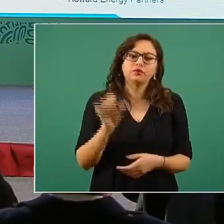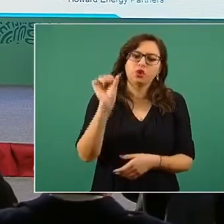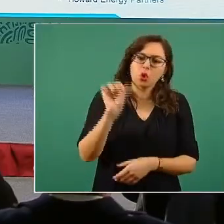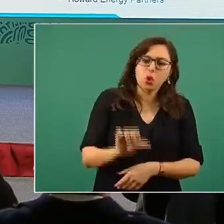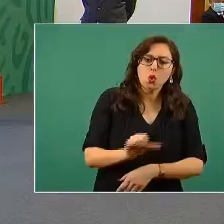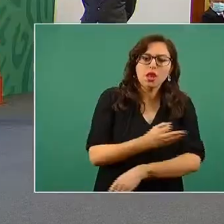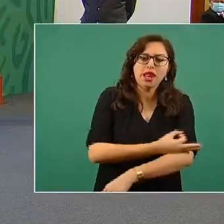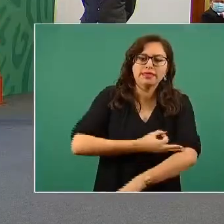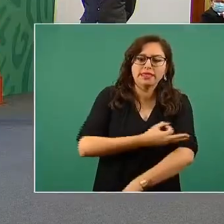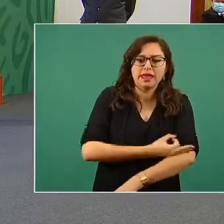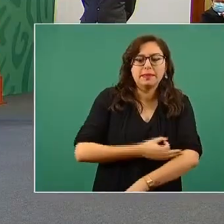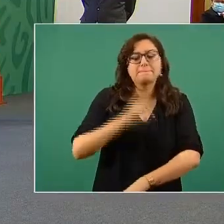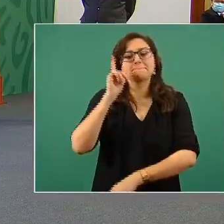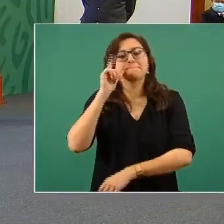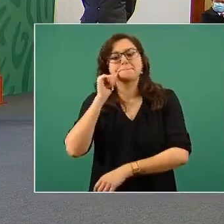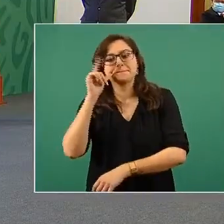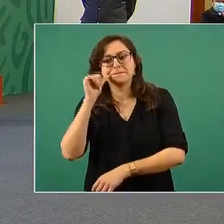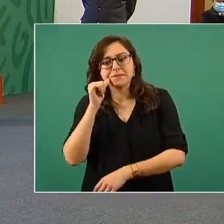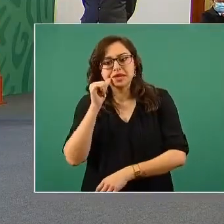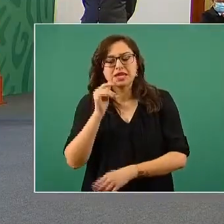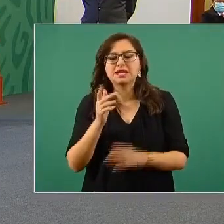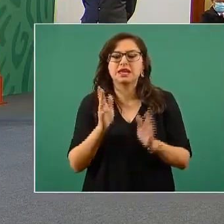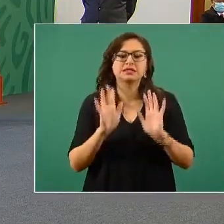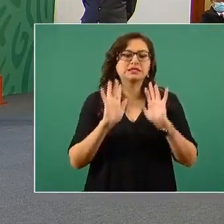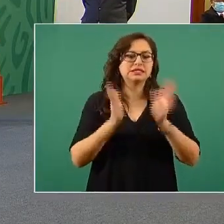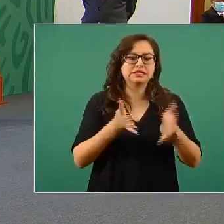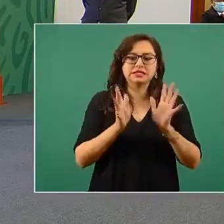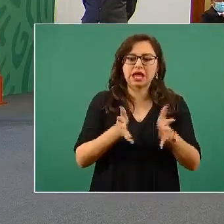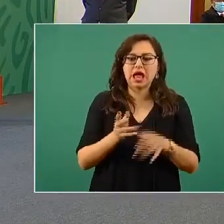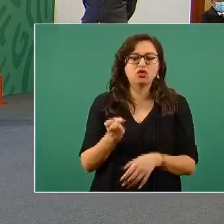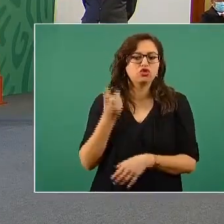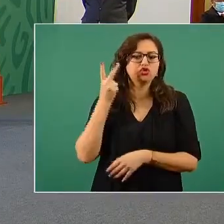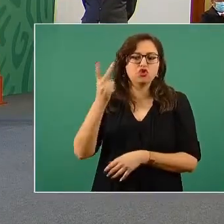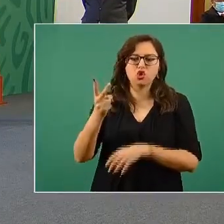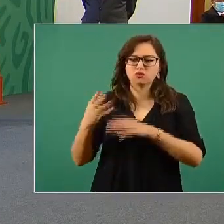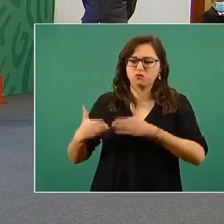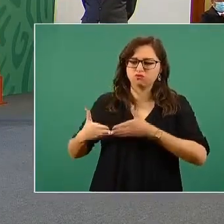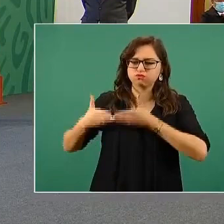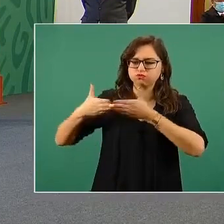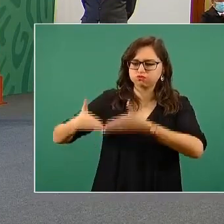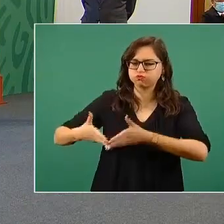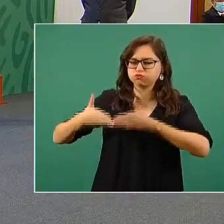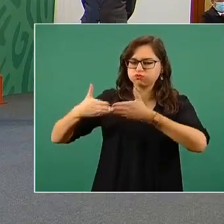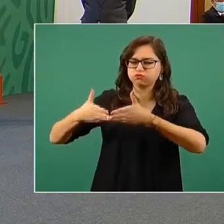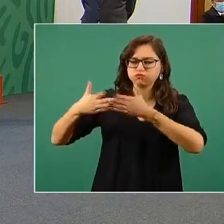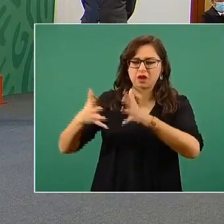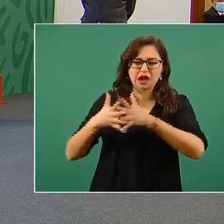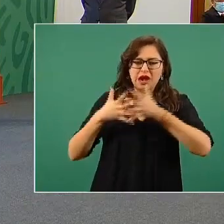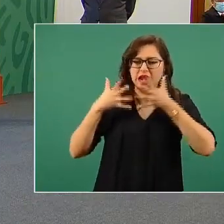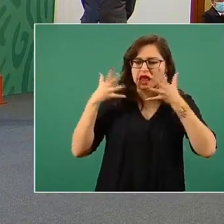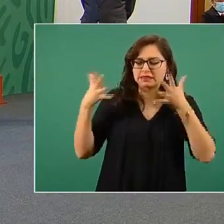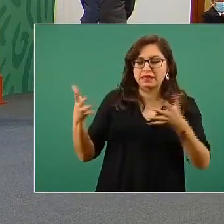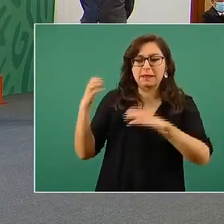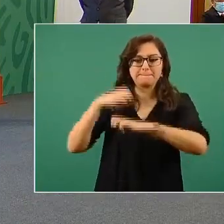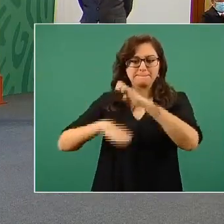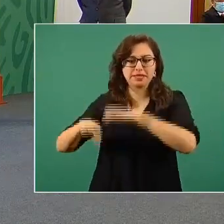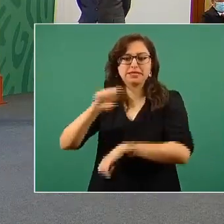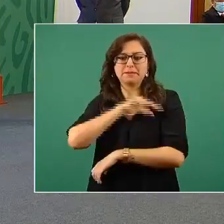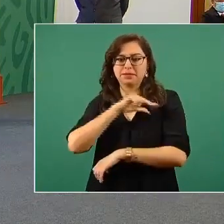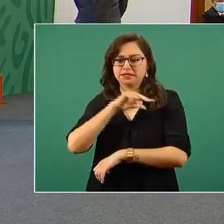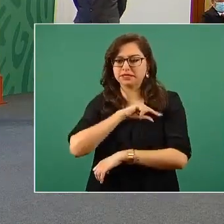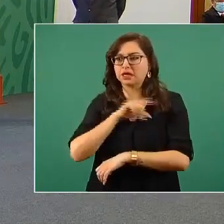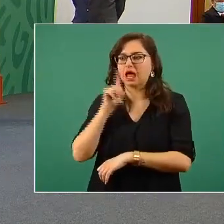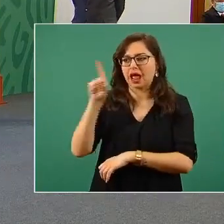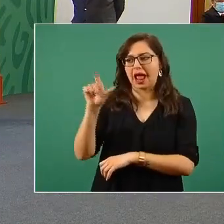y mañana en la mañana estarían desembarcando 2 buques. Tuvimos un acuerdo con una empresa privada con la que tenemos convenio